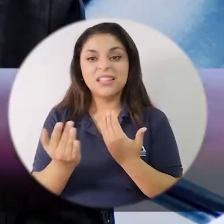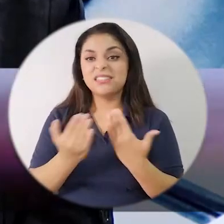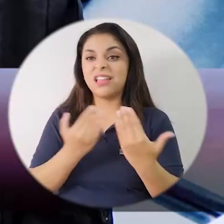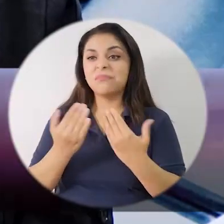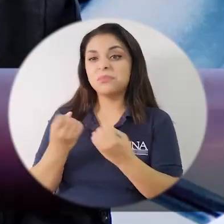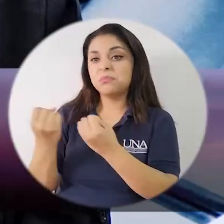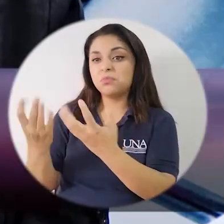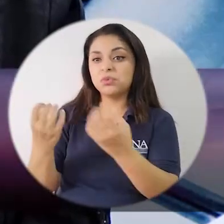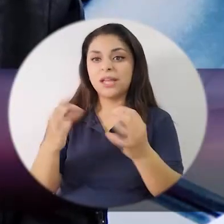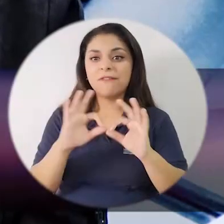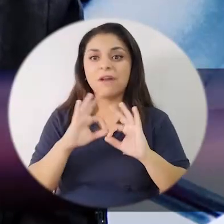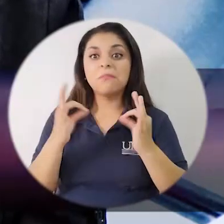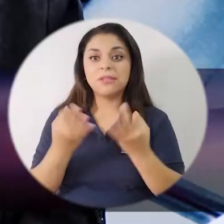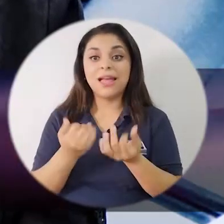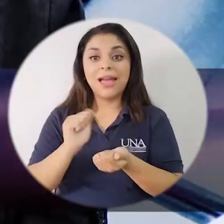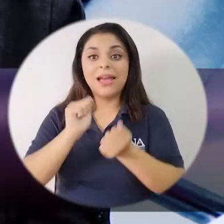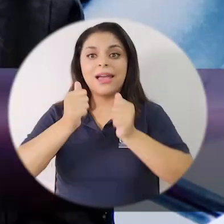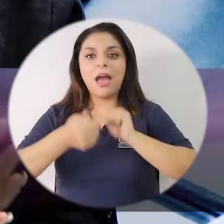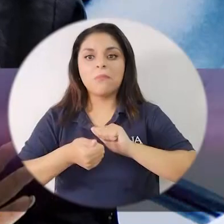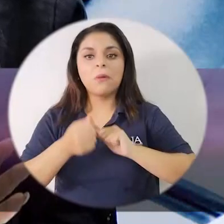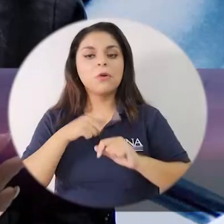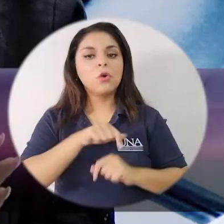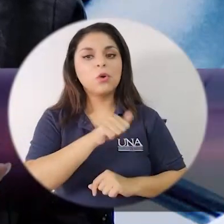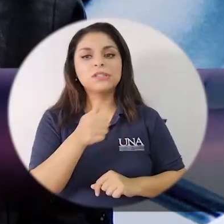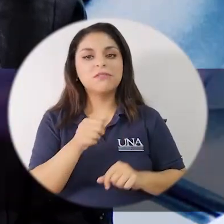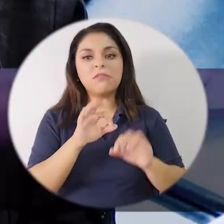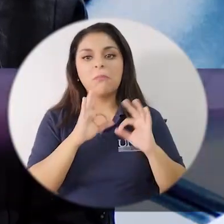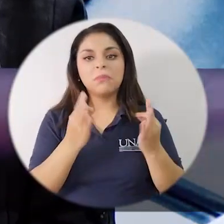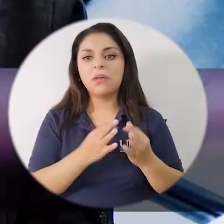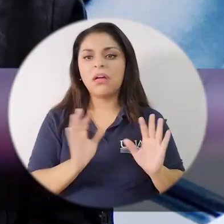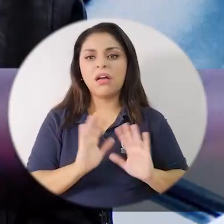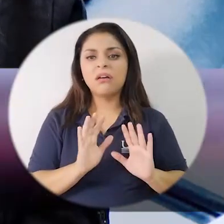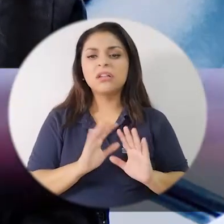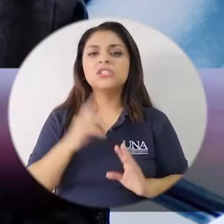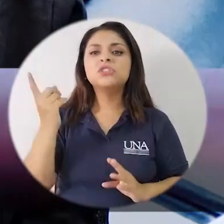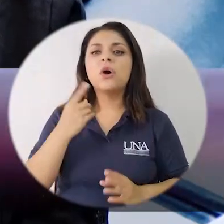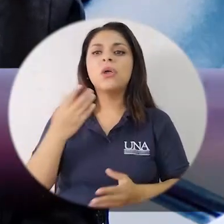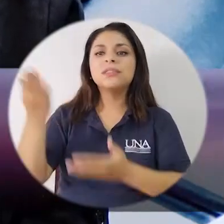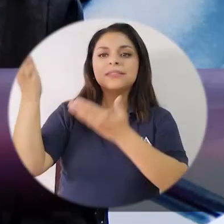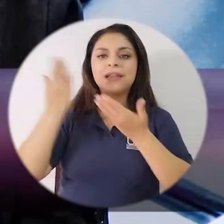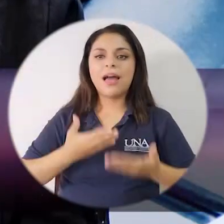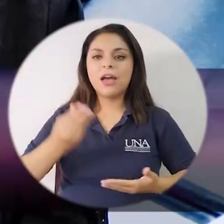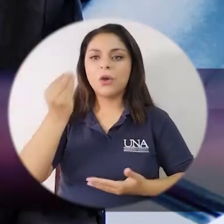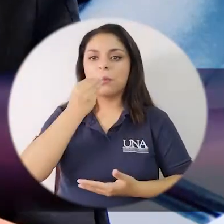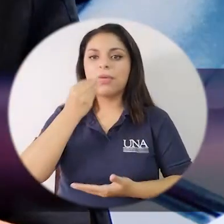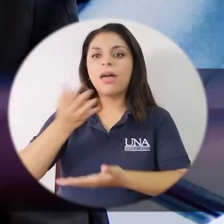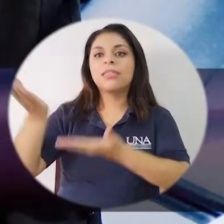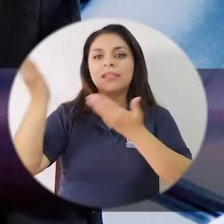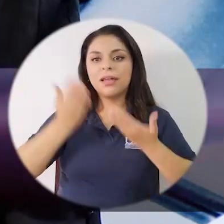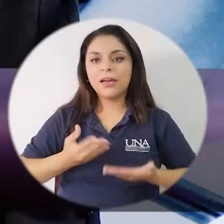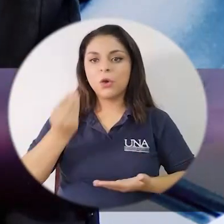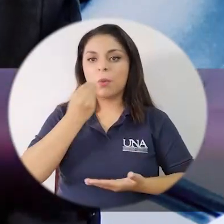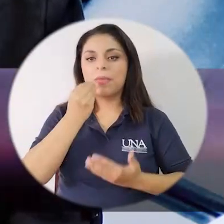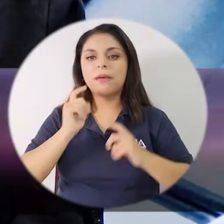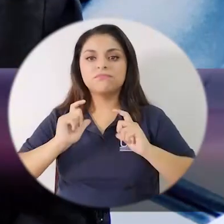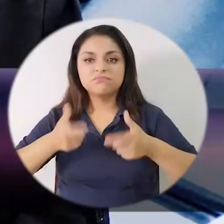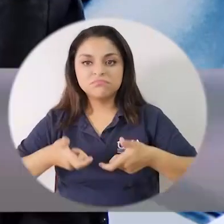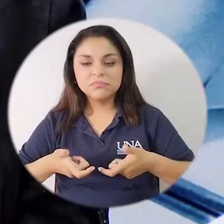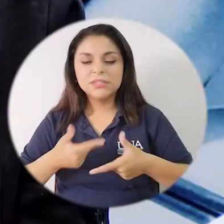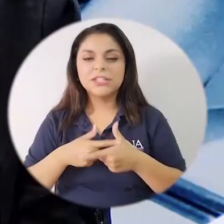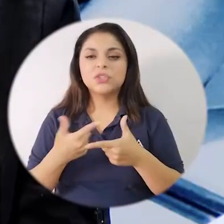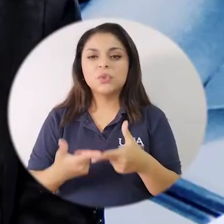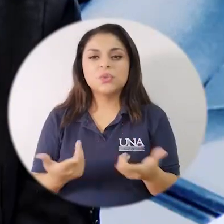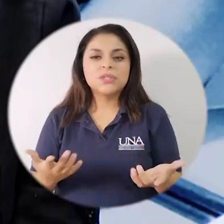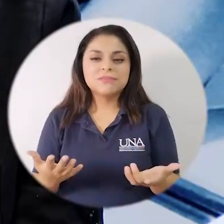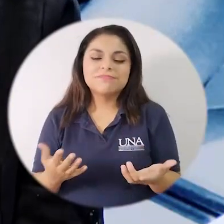familiar. Quizás hay muchas familias que quisieron hacer ese cambio, pero habrán otras familias que no. Quizás solo mandan a traer comida chatarra. Entonces eso